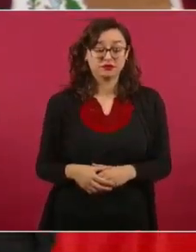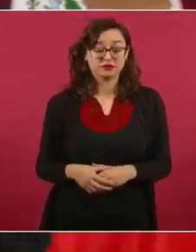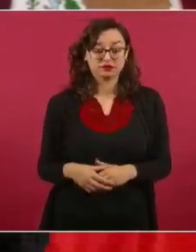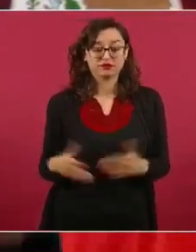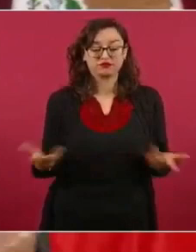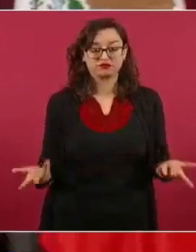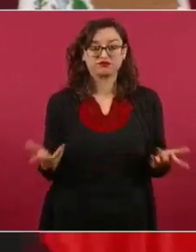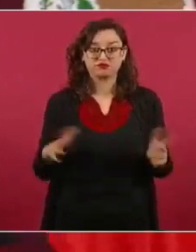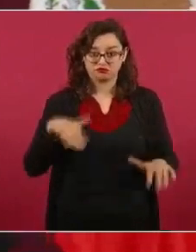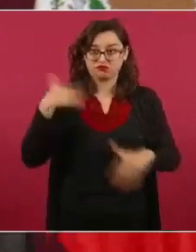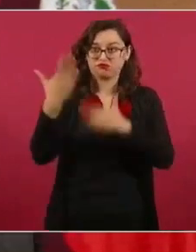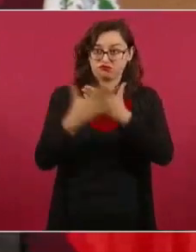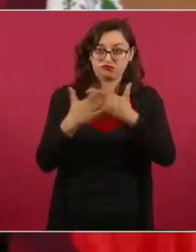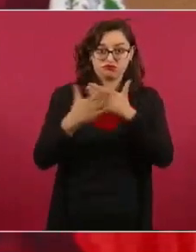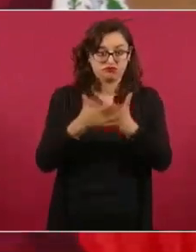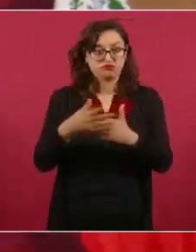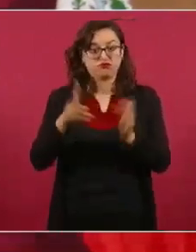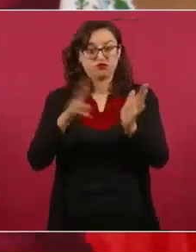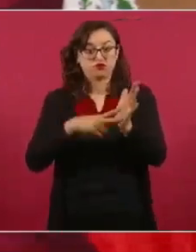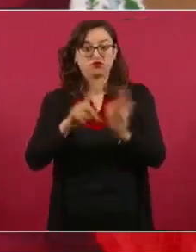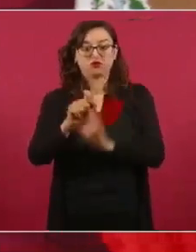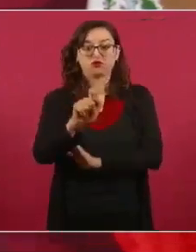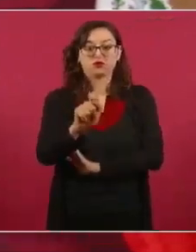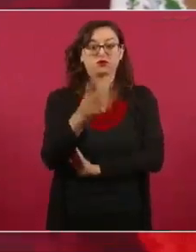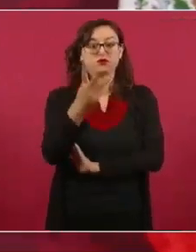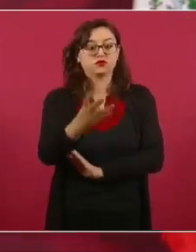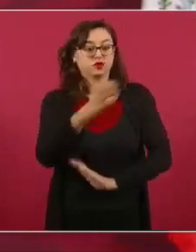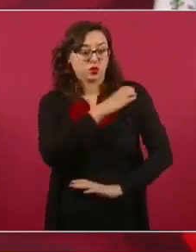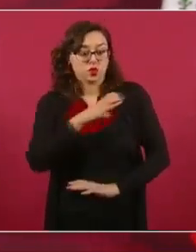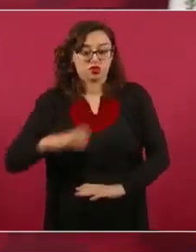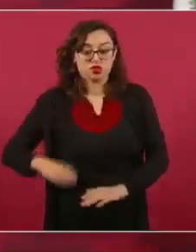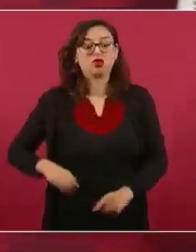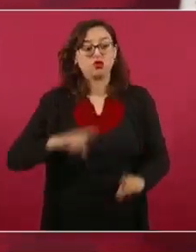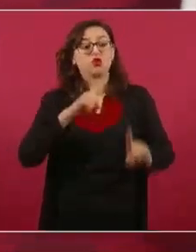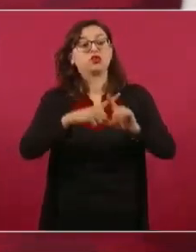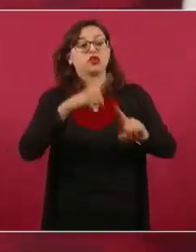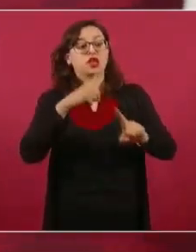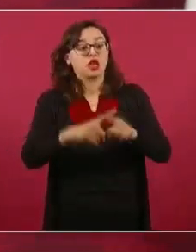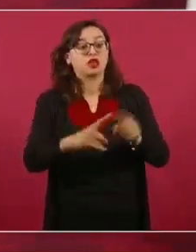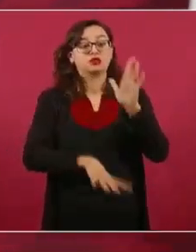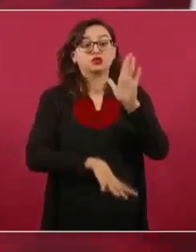¿Quién podría ser? ¿Cómo lo van a elegir?